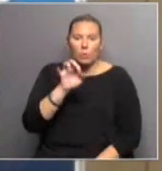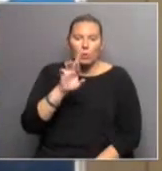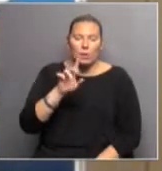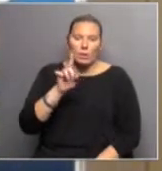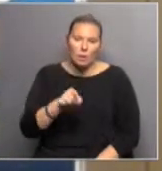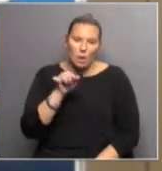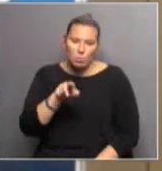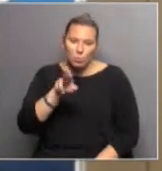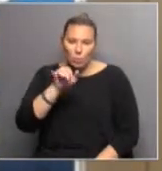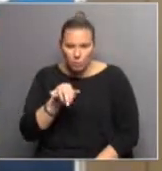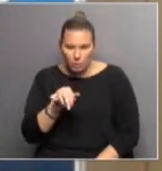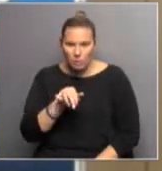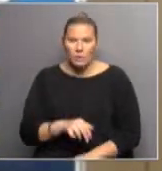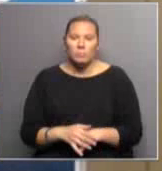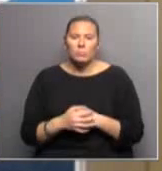www.masculinidadesygénero.org.uy.